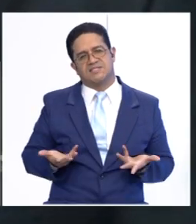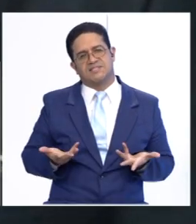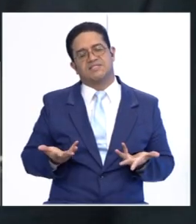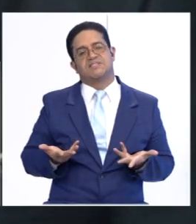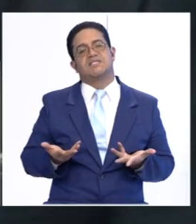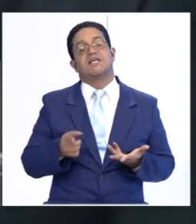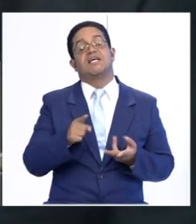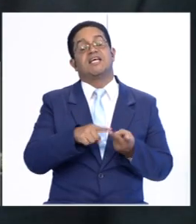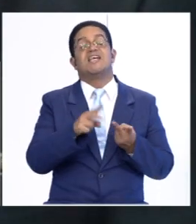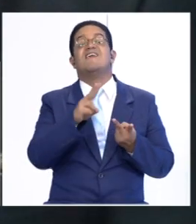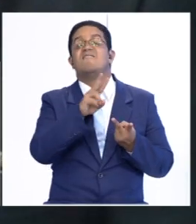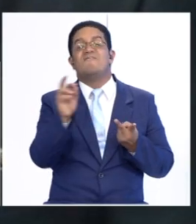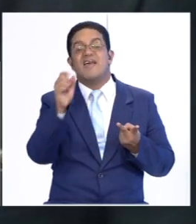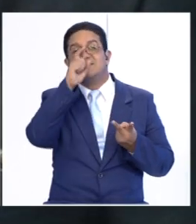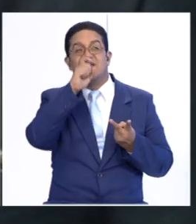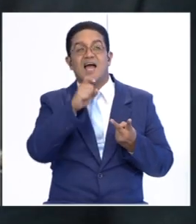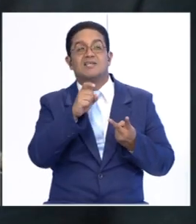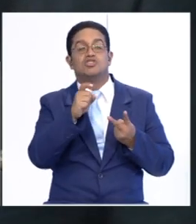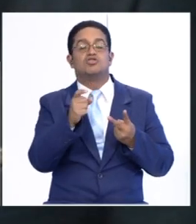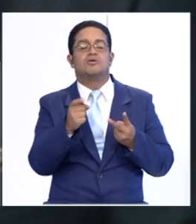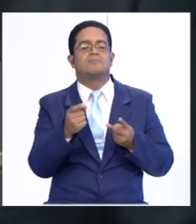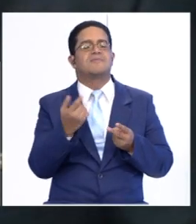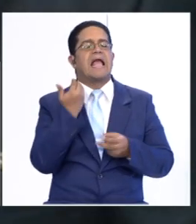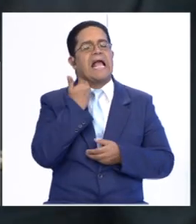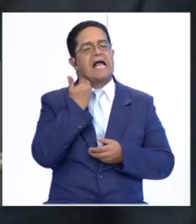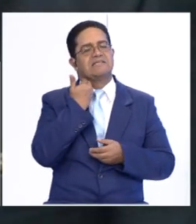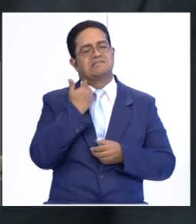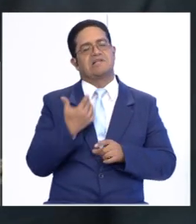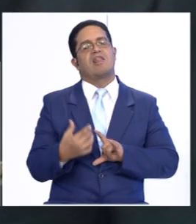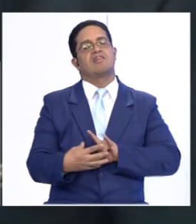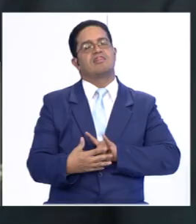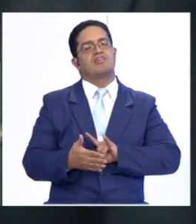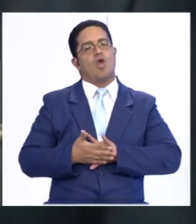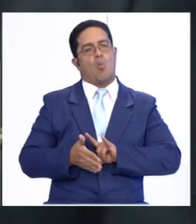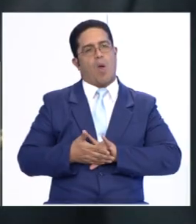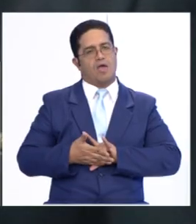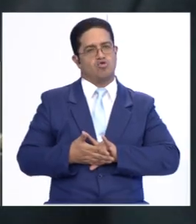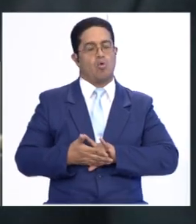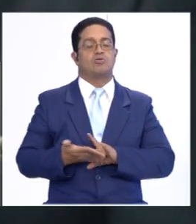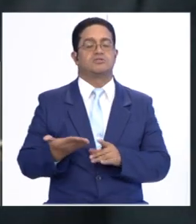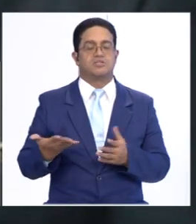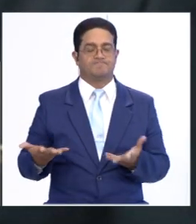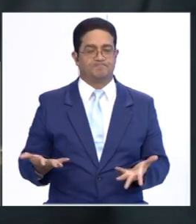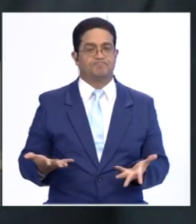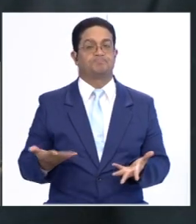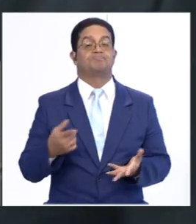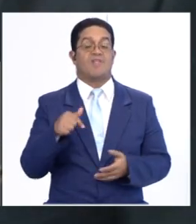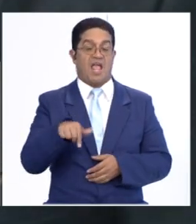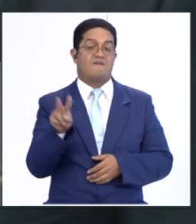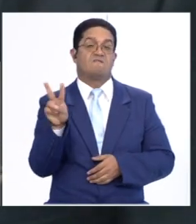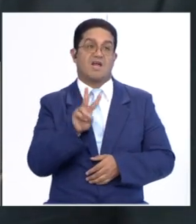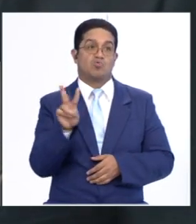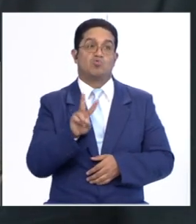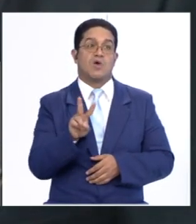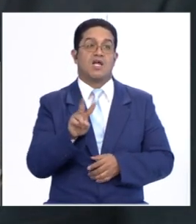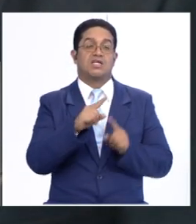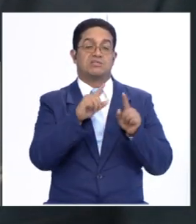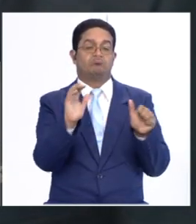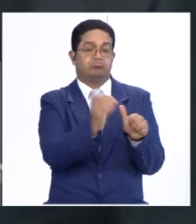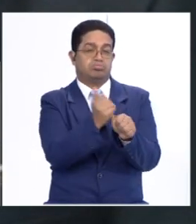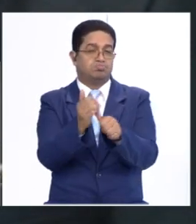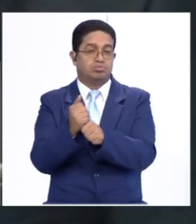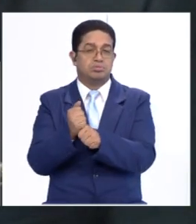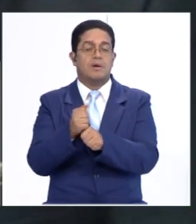y 20 años por cáncer de cuello uterino, por decirlo de alguna forma. Es que en Venezuela se diagnostican alrededor